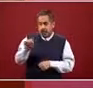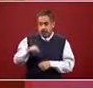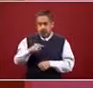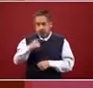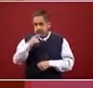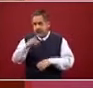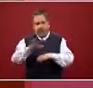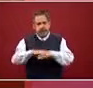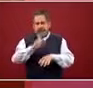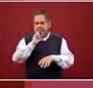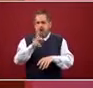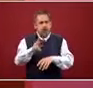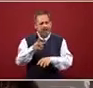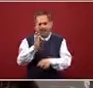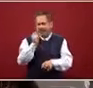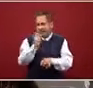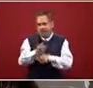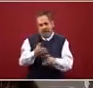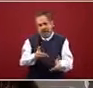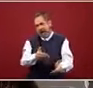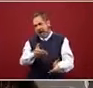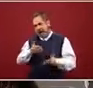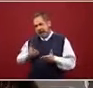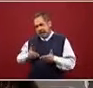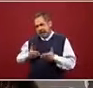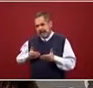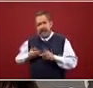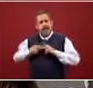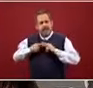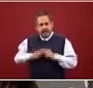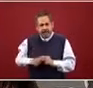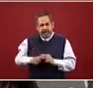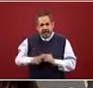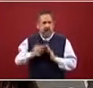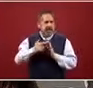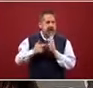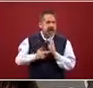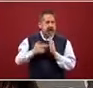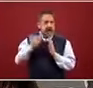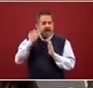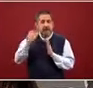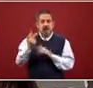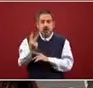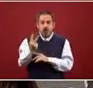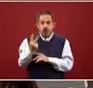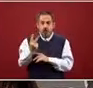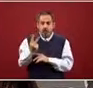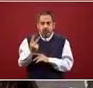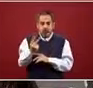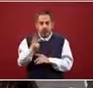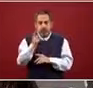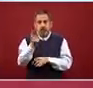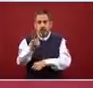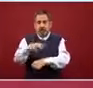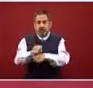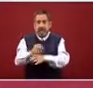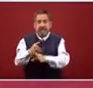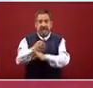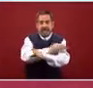preferimos adelantarnos a las circunstancias, empezando con las medidas de fase 2, justamente 2 semanas